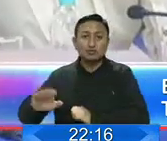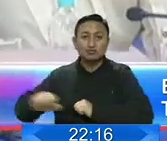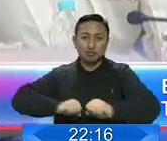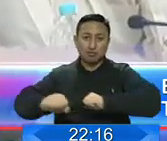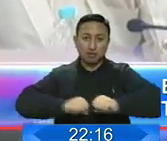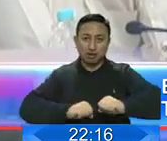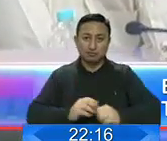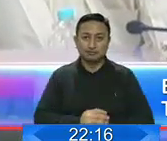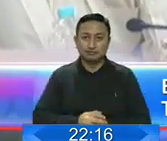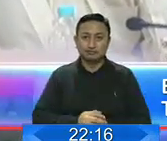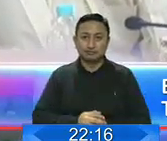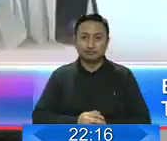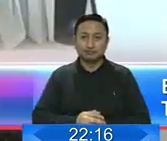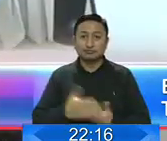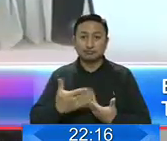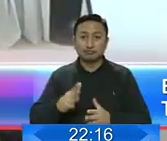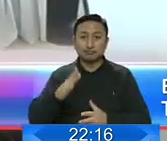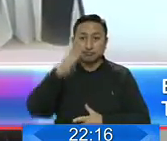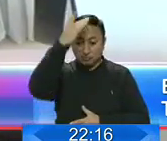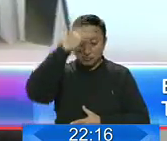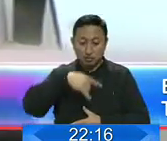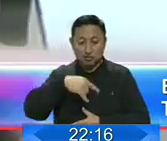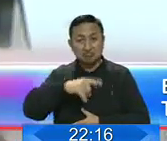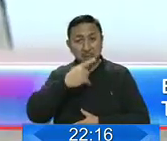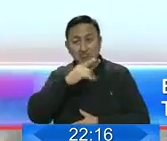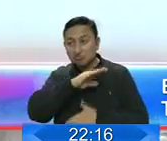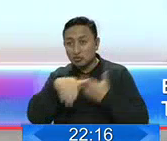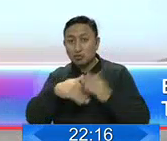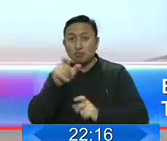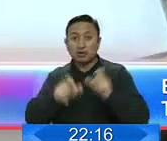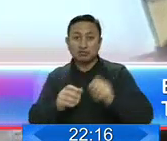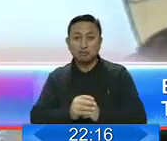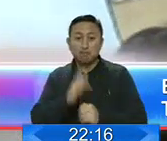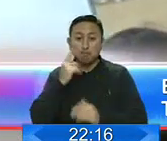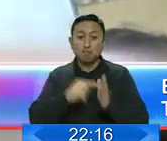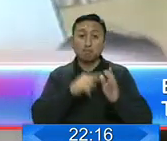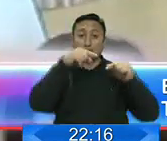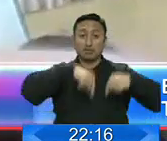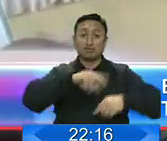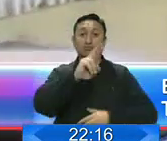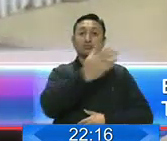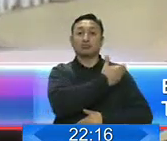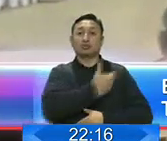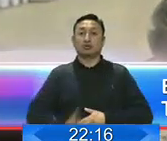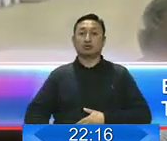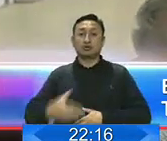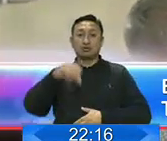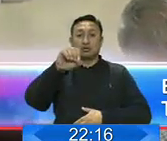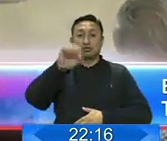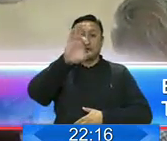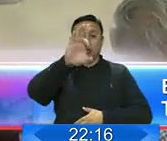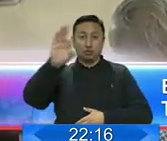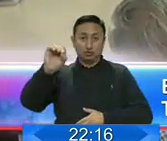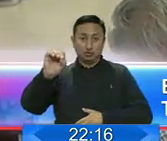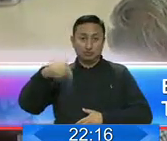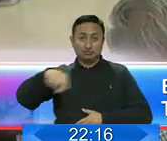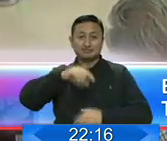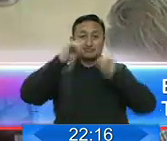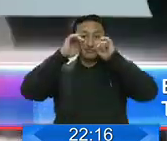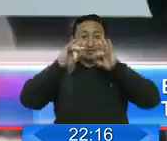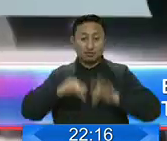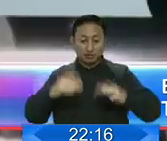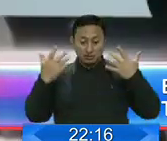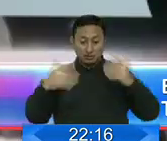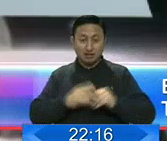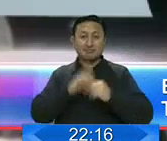esa provincia y con decisiones de interés nacional. Por ejemplo, aquí anunció el vicepresidente Otto Sonnenholzner que en septiembre estarán listas